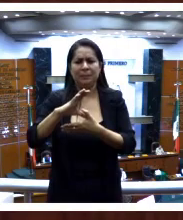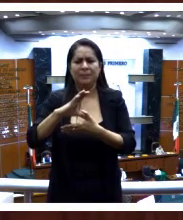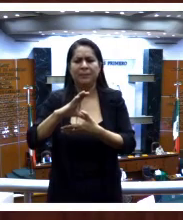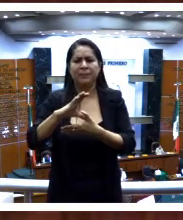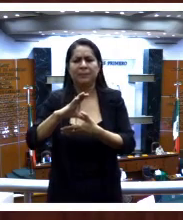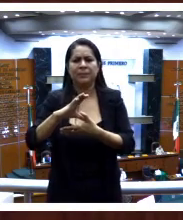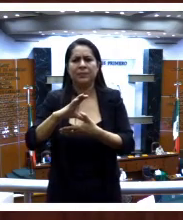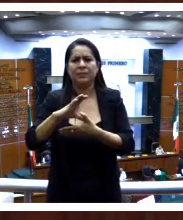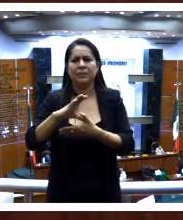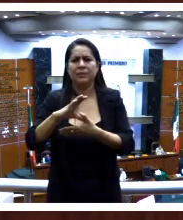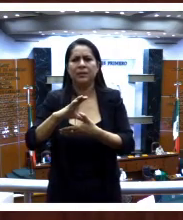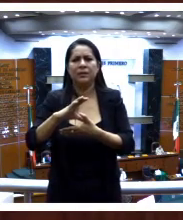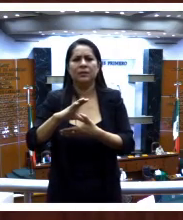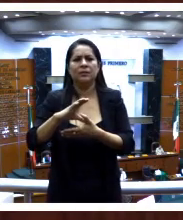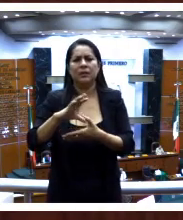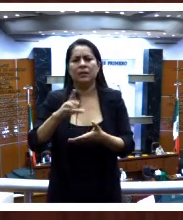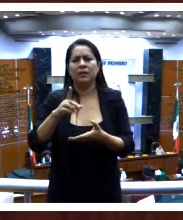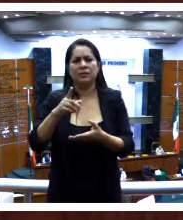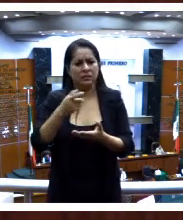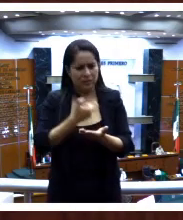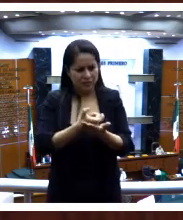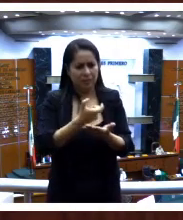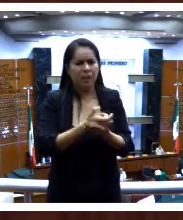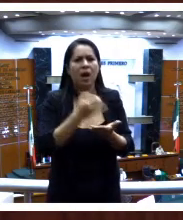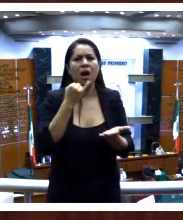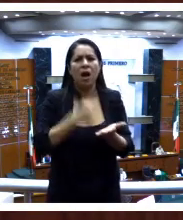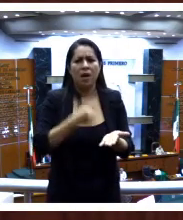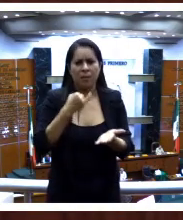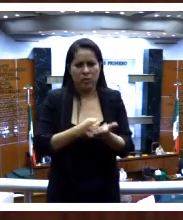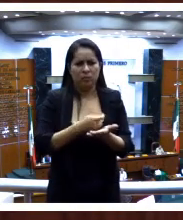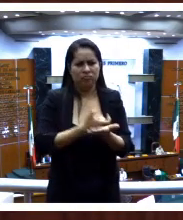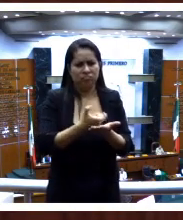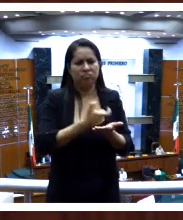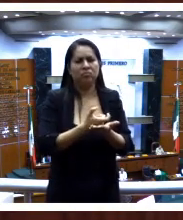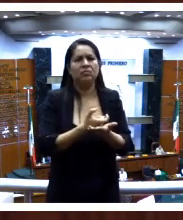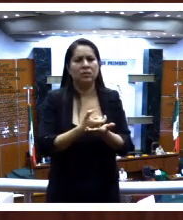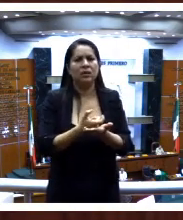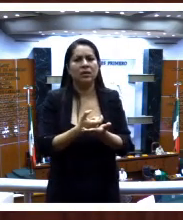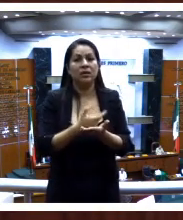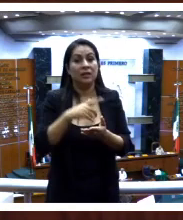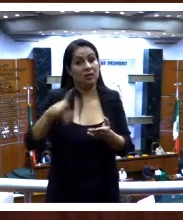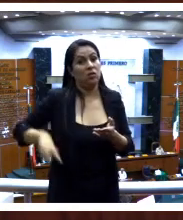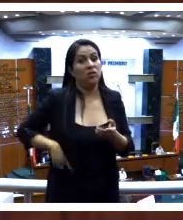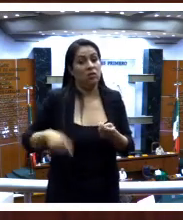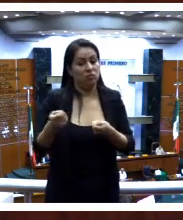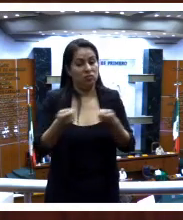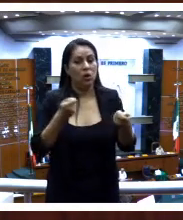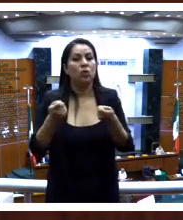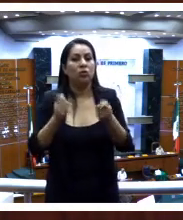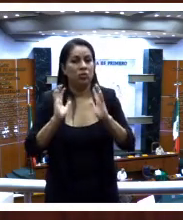se timbra y se paga el impuesto. Se regularizó esta situación en este gobierno.